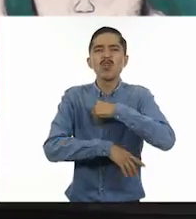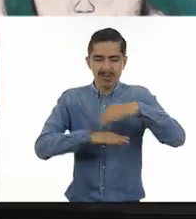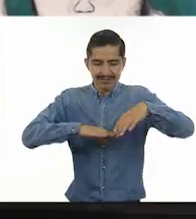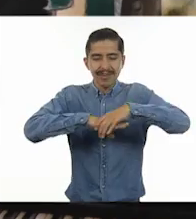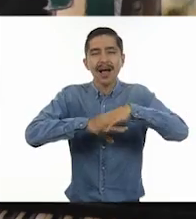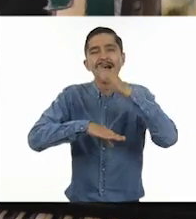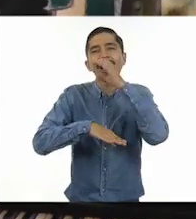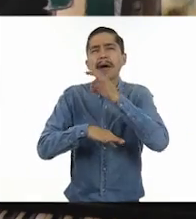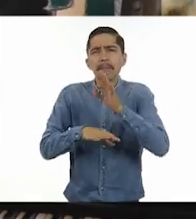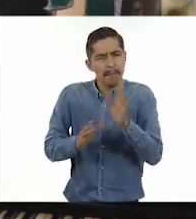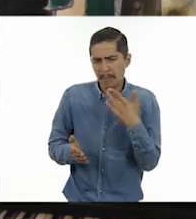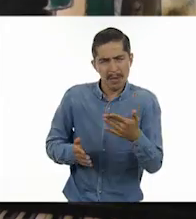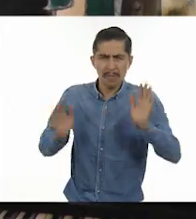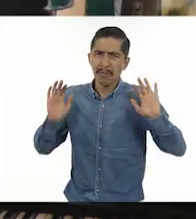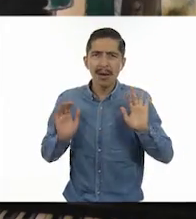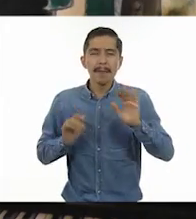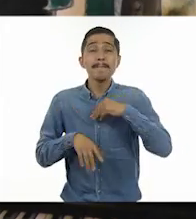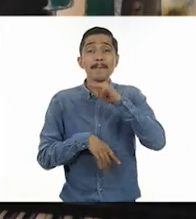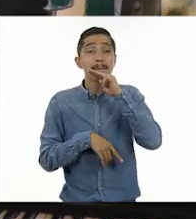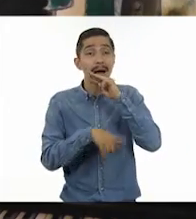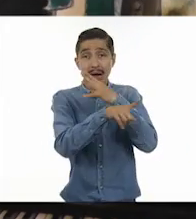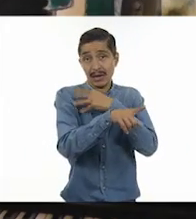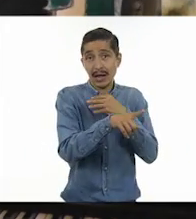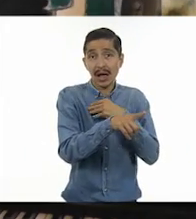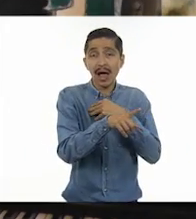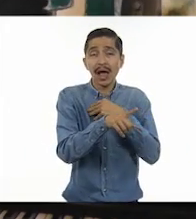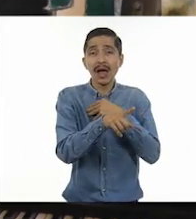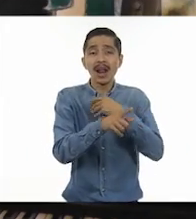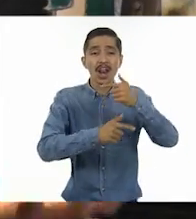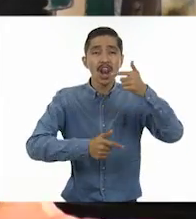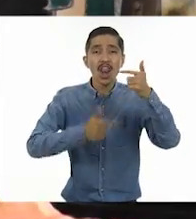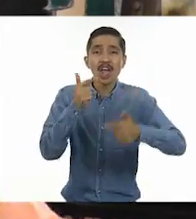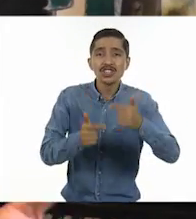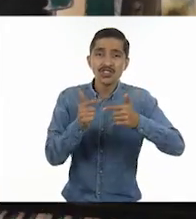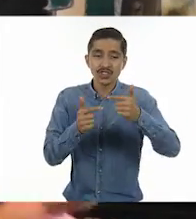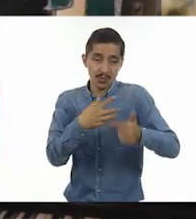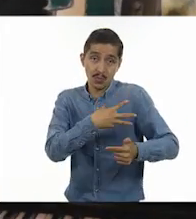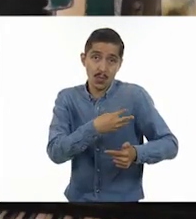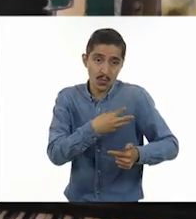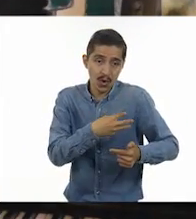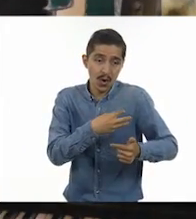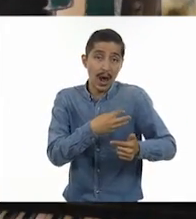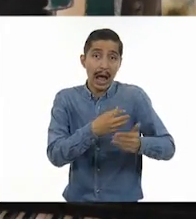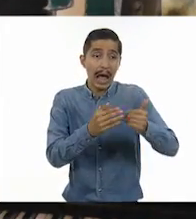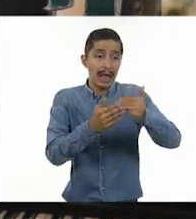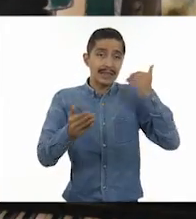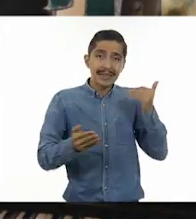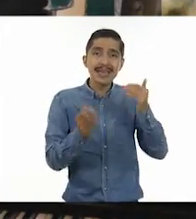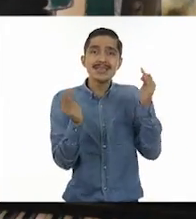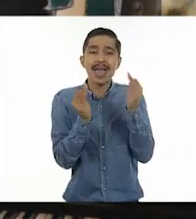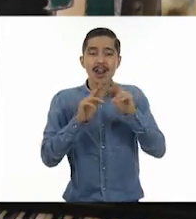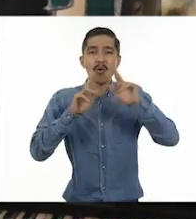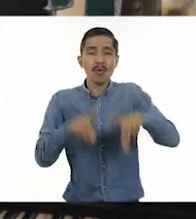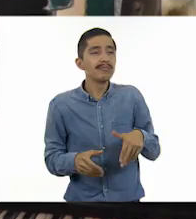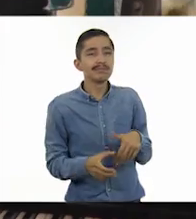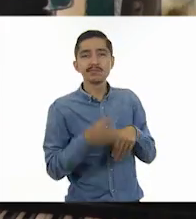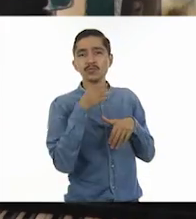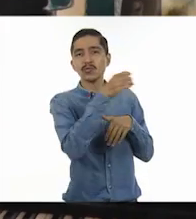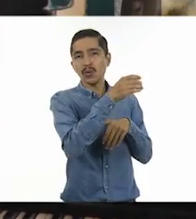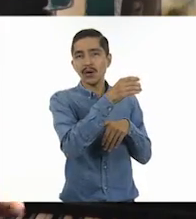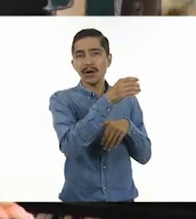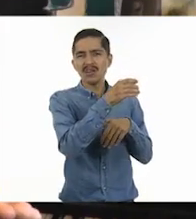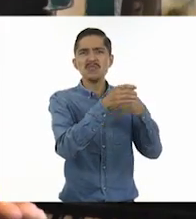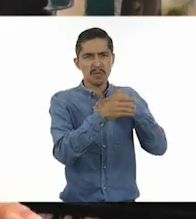no está tan mal. La mamá de mi hijo se sacaba cada toma de leche un día antes y me la dejaba congelada en el refrigerador. Yo me